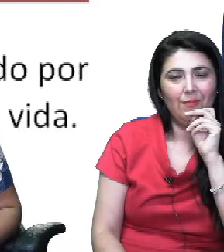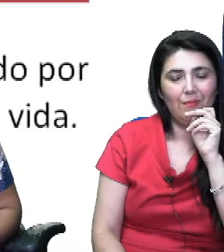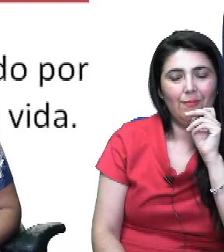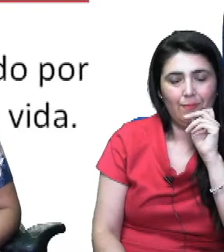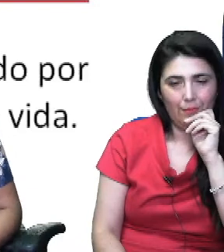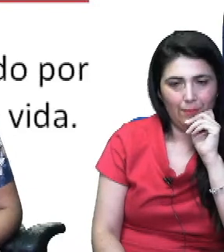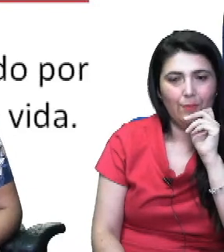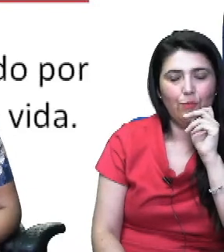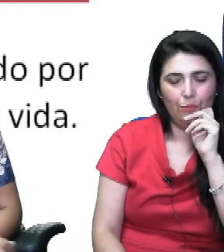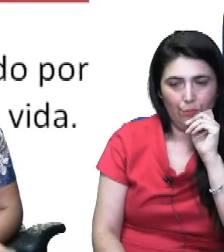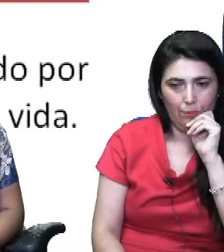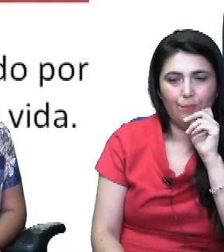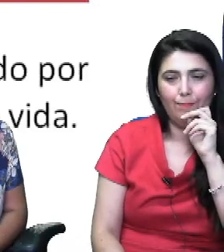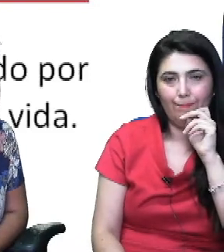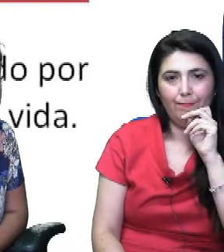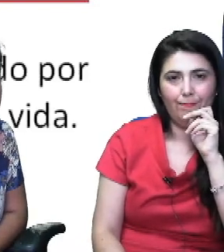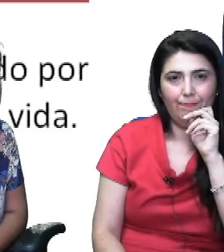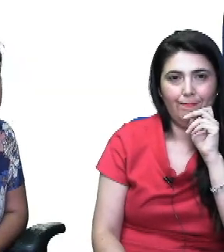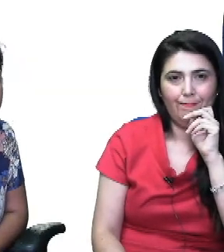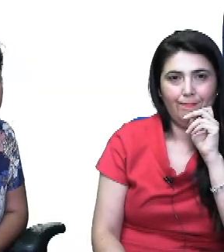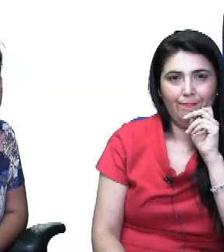muy positiva para la vida de esas personas.